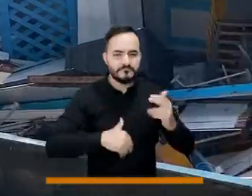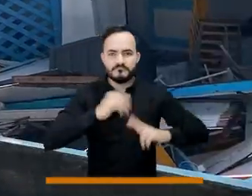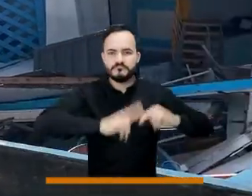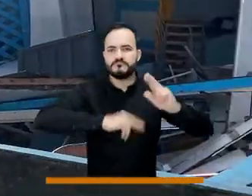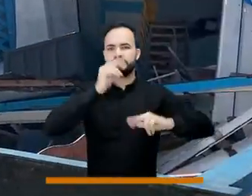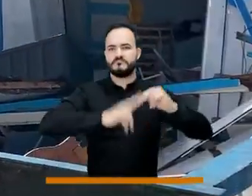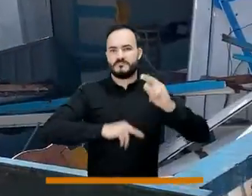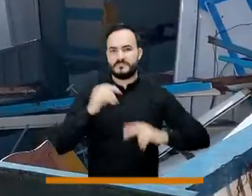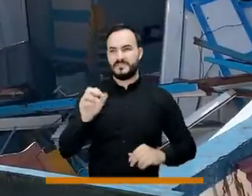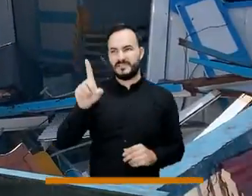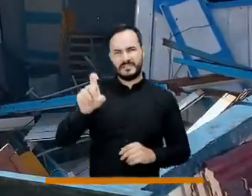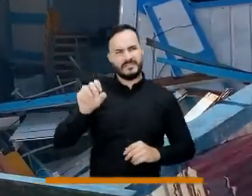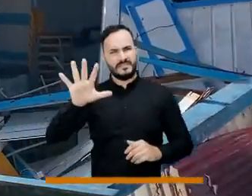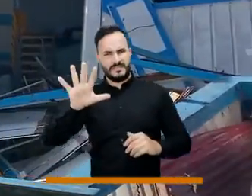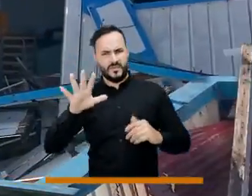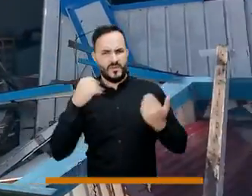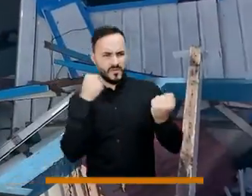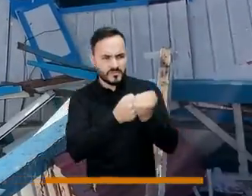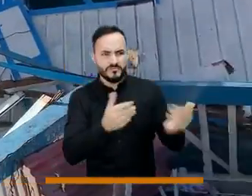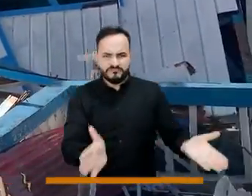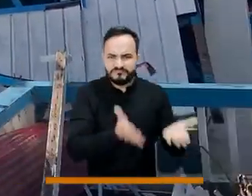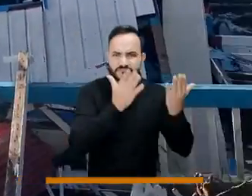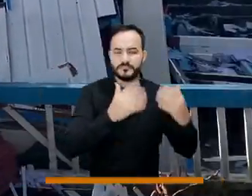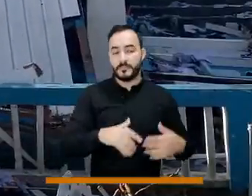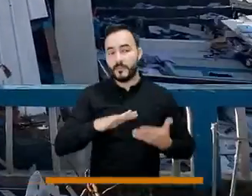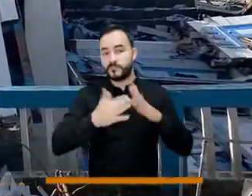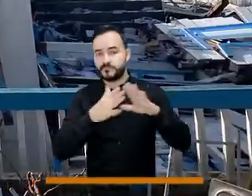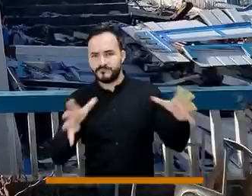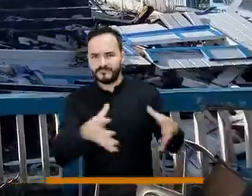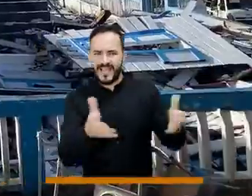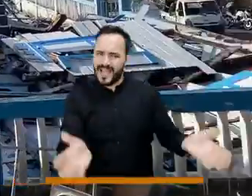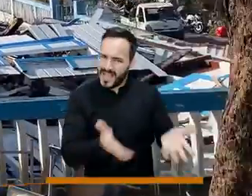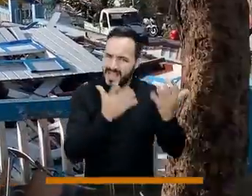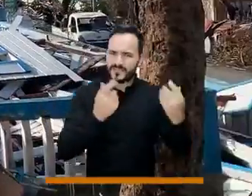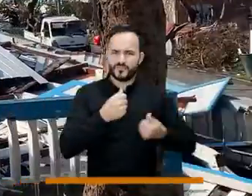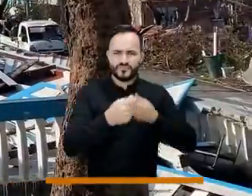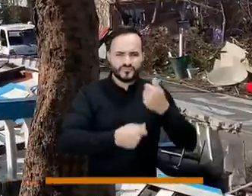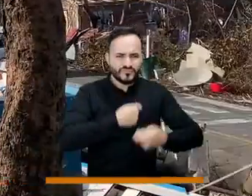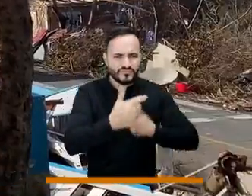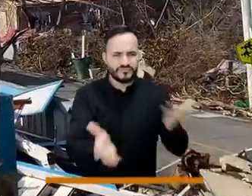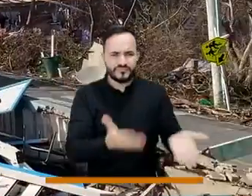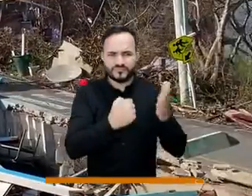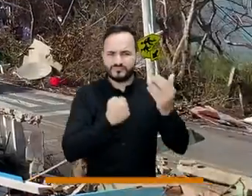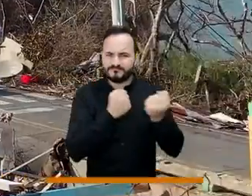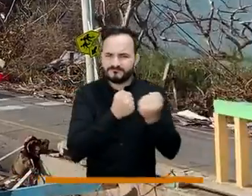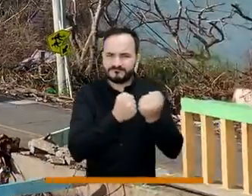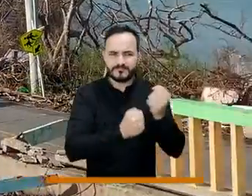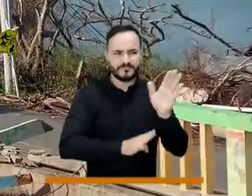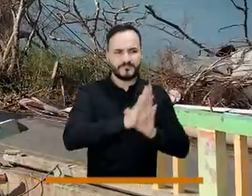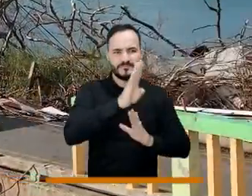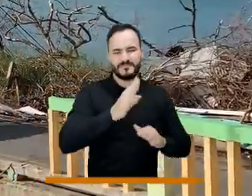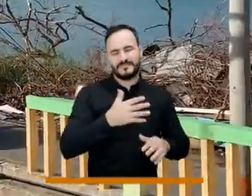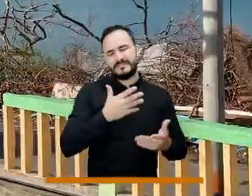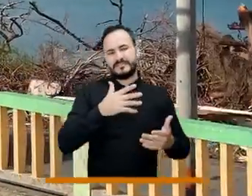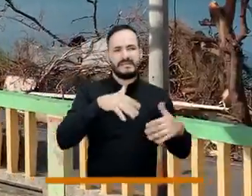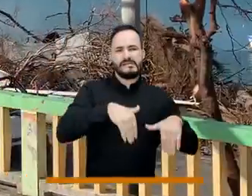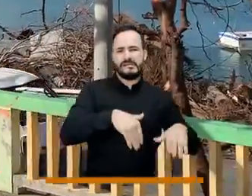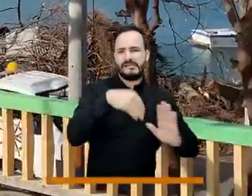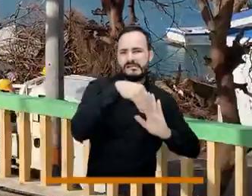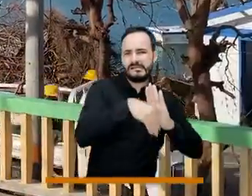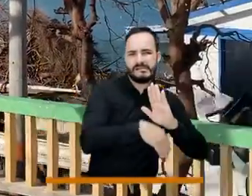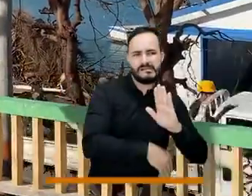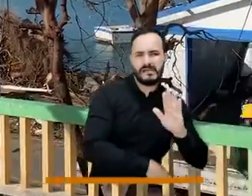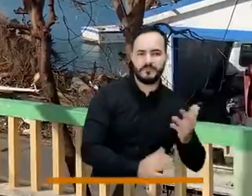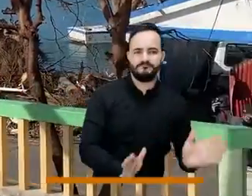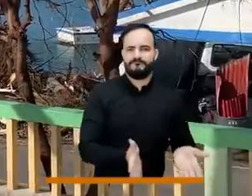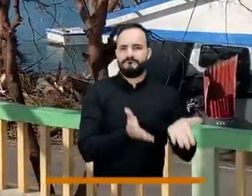75 viviendas y también apoyamos a toda la comunidad a fortalecer su tejido económico, a que volvieran a salir adelante, a restablecer sus